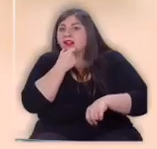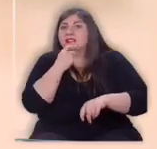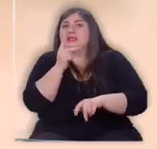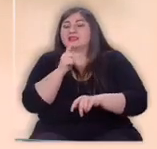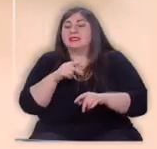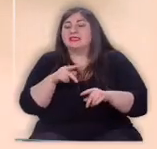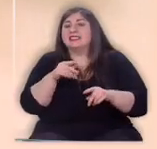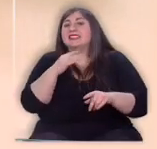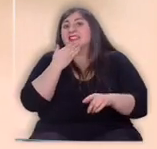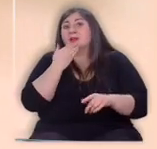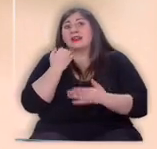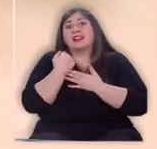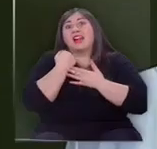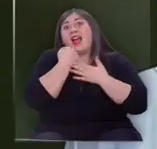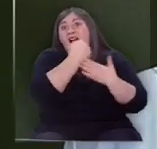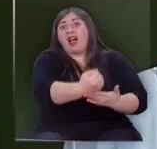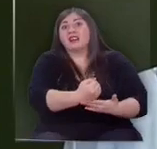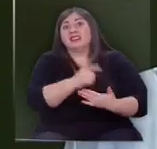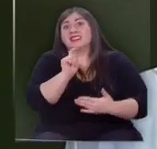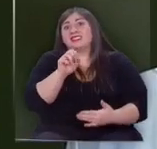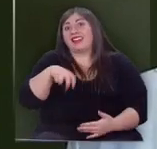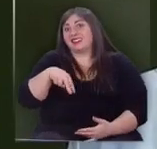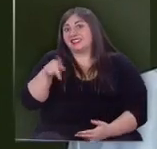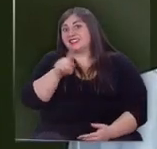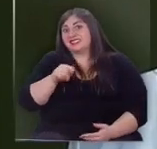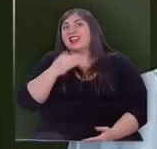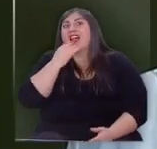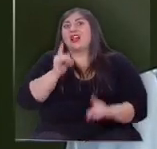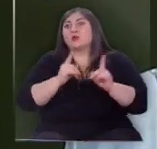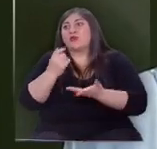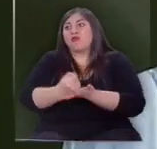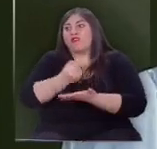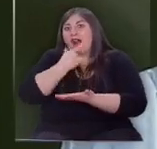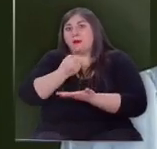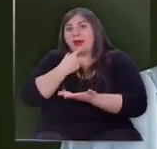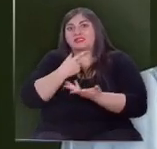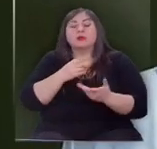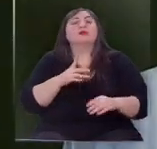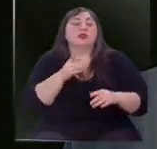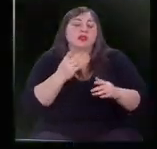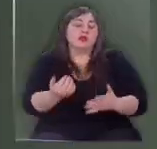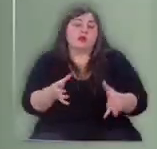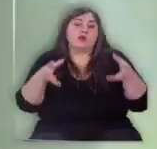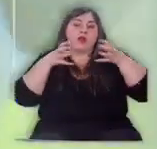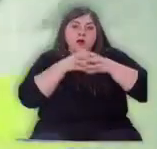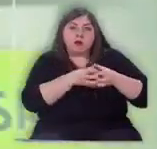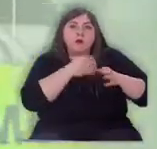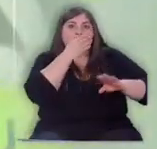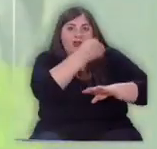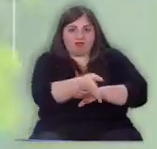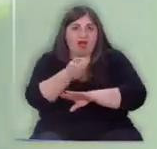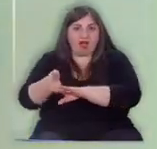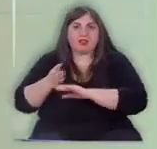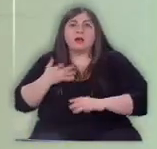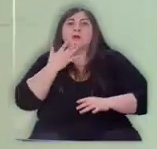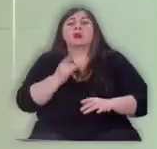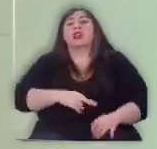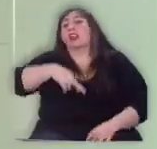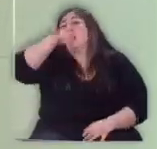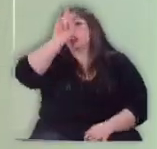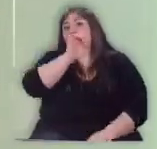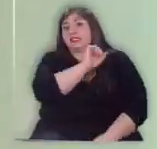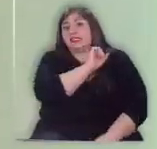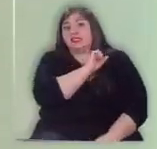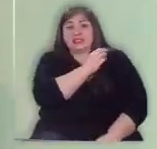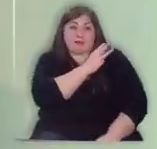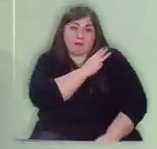que incluso también algunos farmacéuticos, que nos permitan tener un equipo completo en terreno. Claro, porque en el lado norte de la región